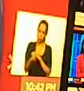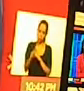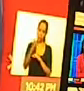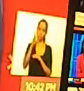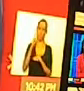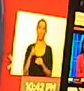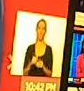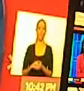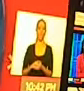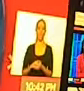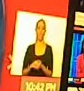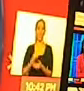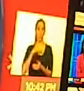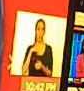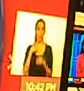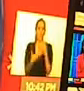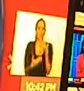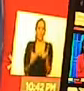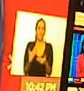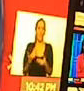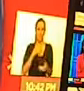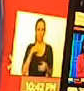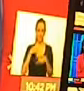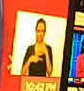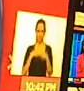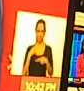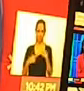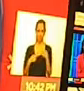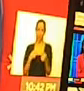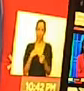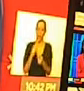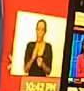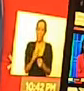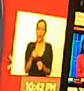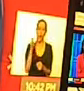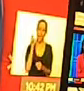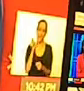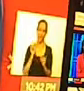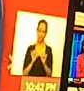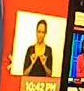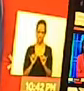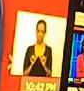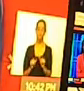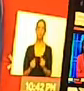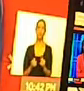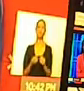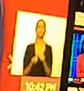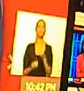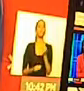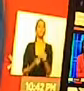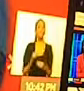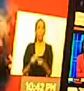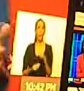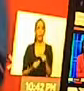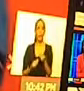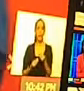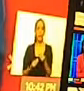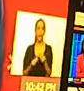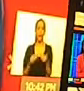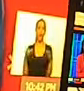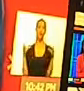de nuestro proceso y nuestra revolución. Y cuando digo autocrítica, voy a extender aquí a cierto